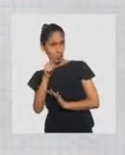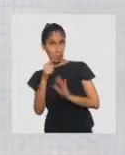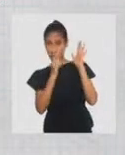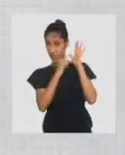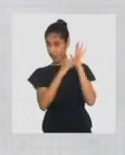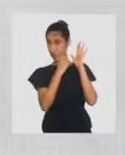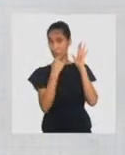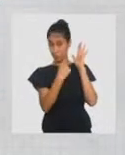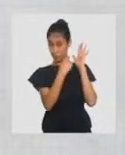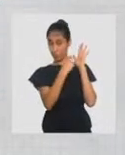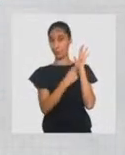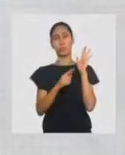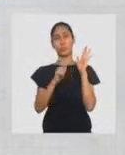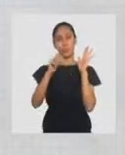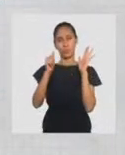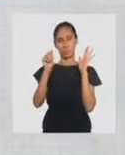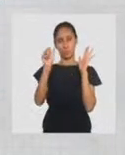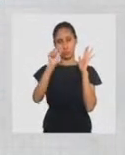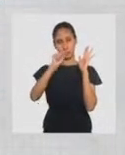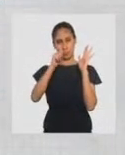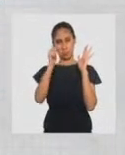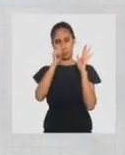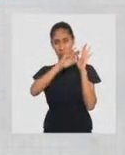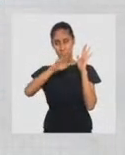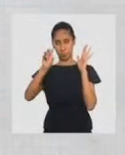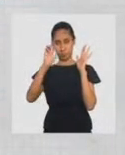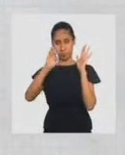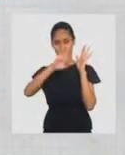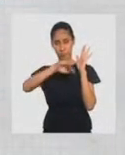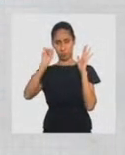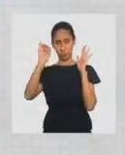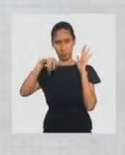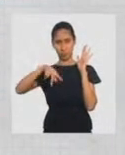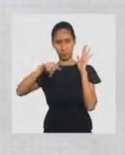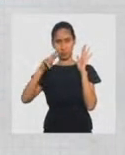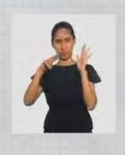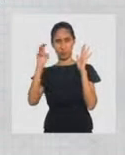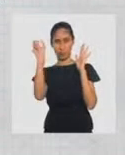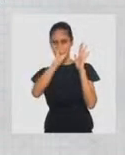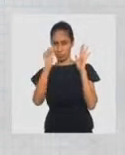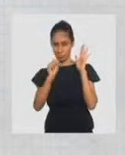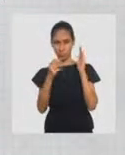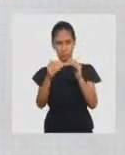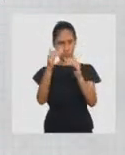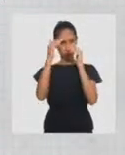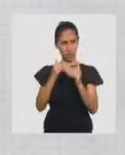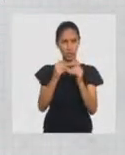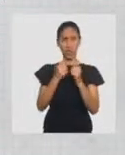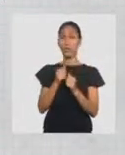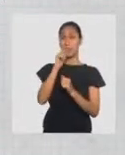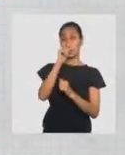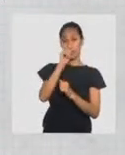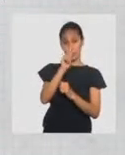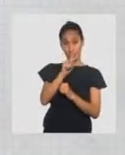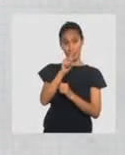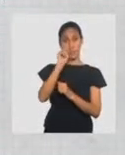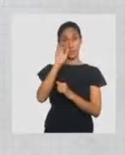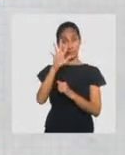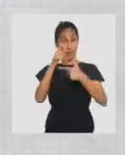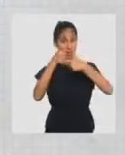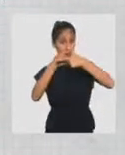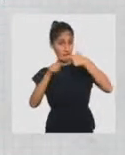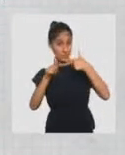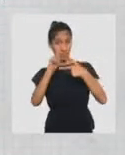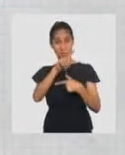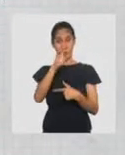lo indica la tasa de interés. Recordando que el 15% de 5.000 es 15 entre 100 por